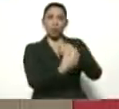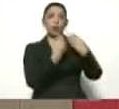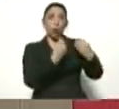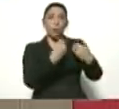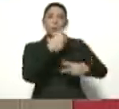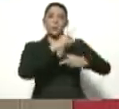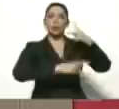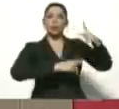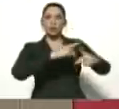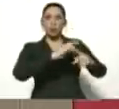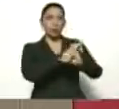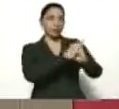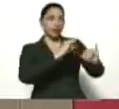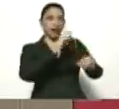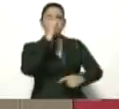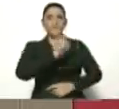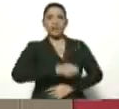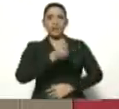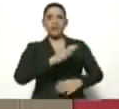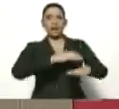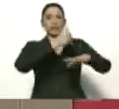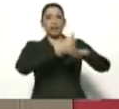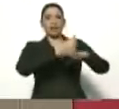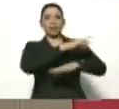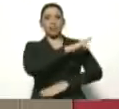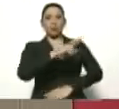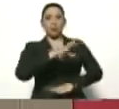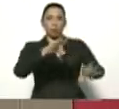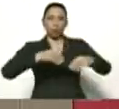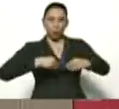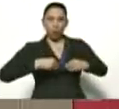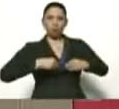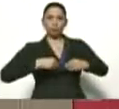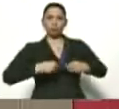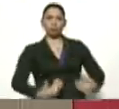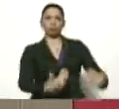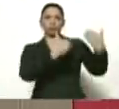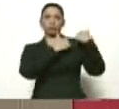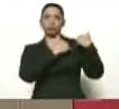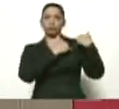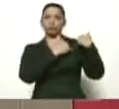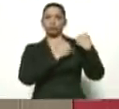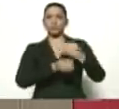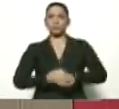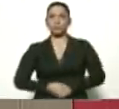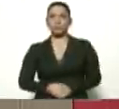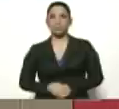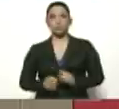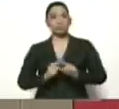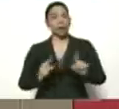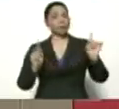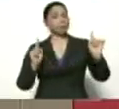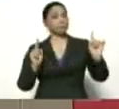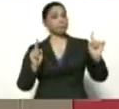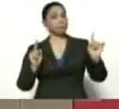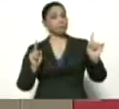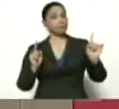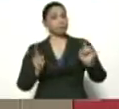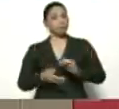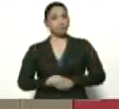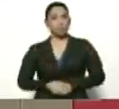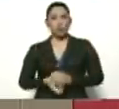puesto que ya la fiscalía general de la república tomó cartas en el asunto pero un